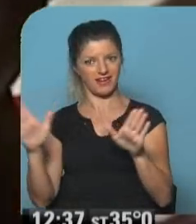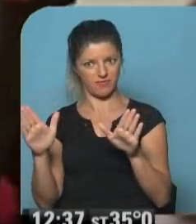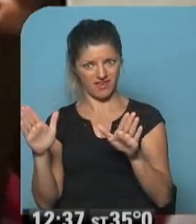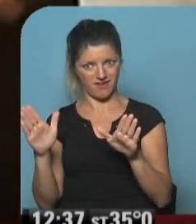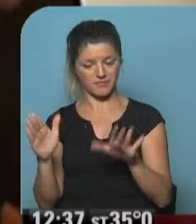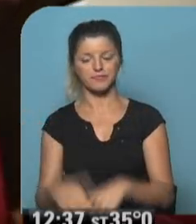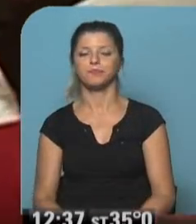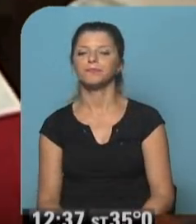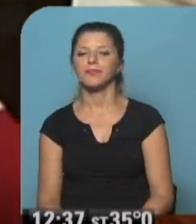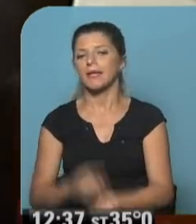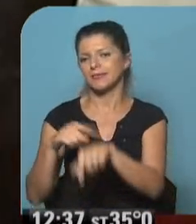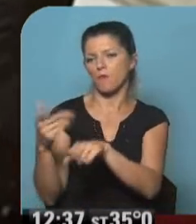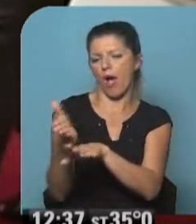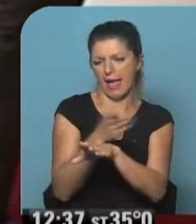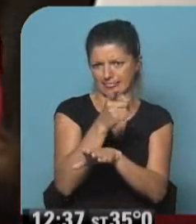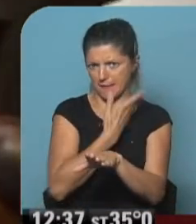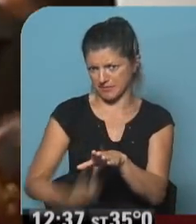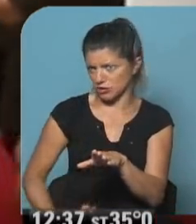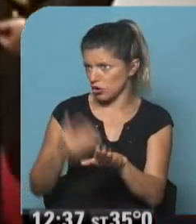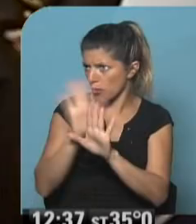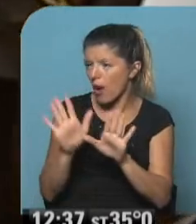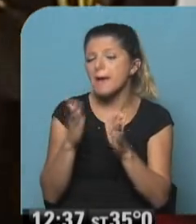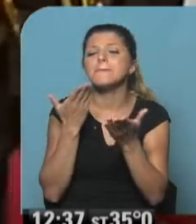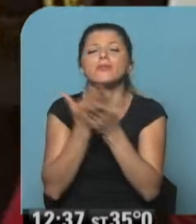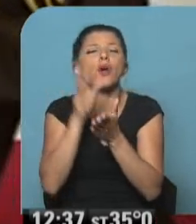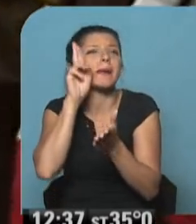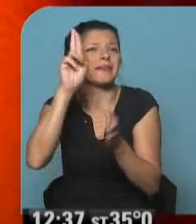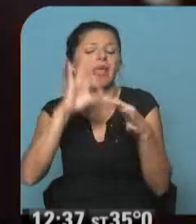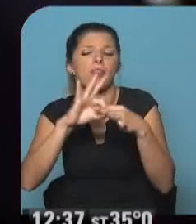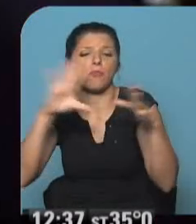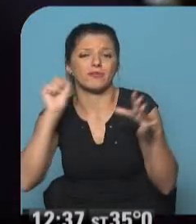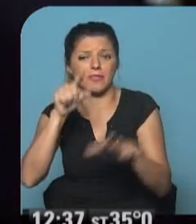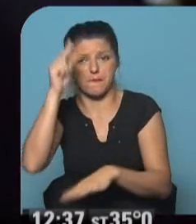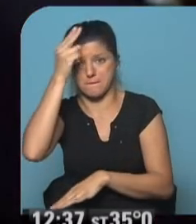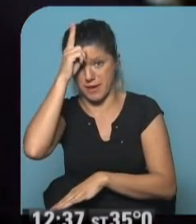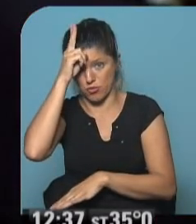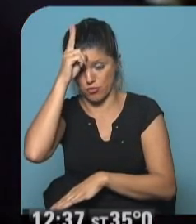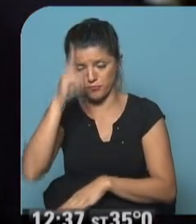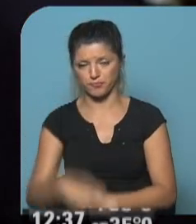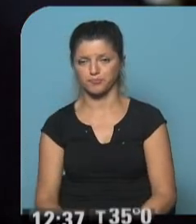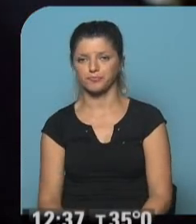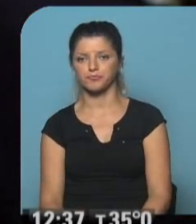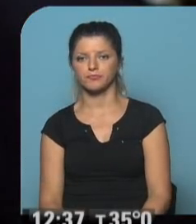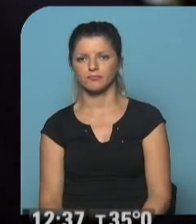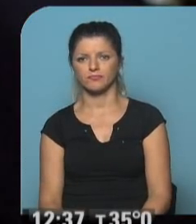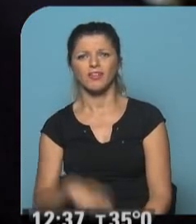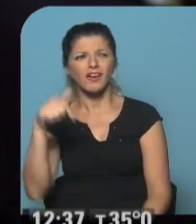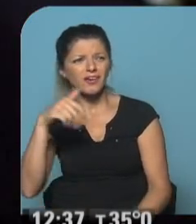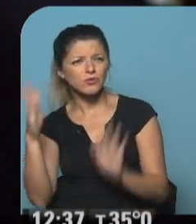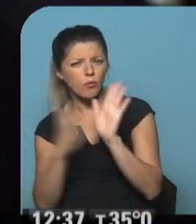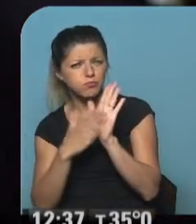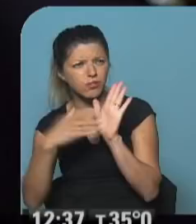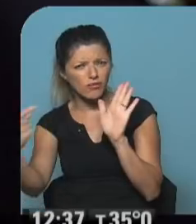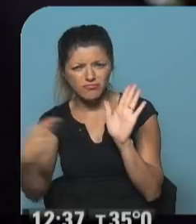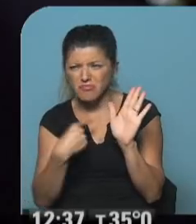Kuczynski había negado todos los cargos y pidió no hundir a la democracia peruana. Una acusación falsa y